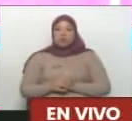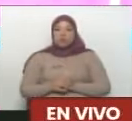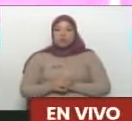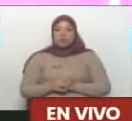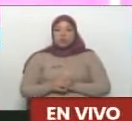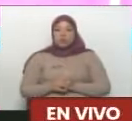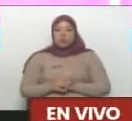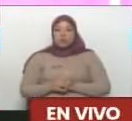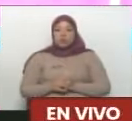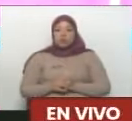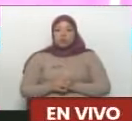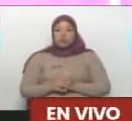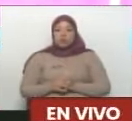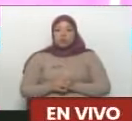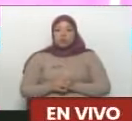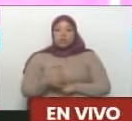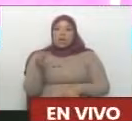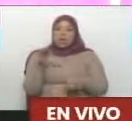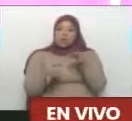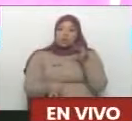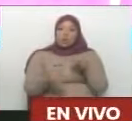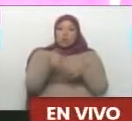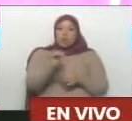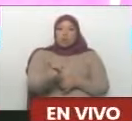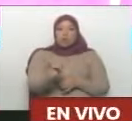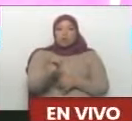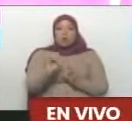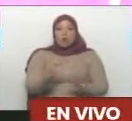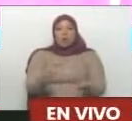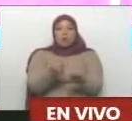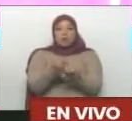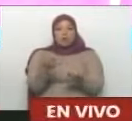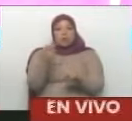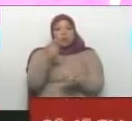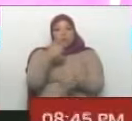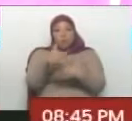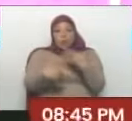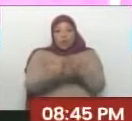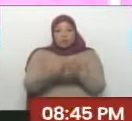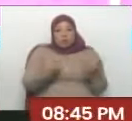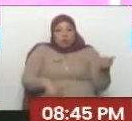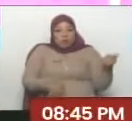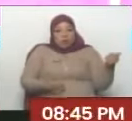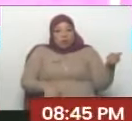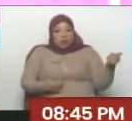hermano Cristóbal Jiménez, tienen allí una iniciativa respecto del 4, ¿cierto?